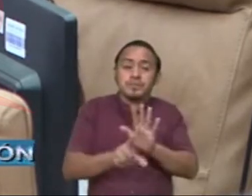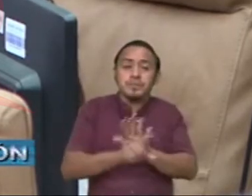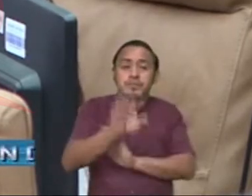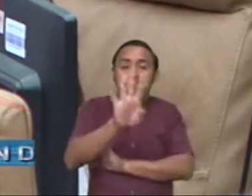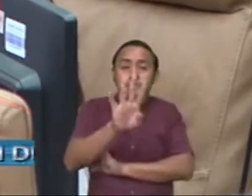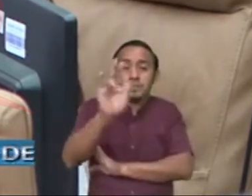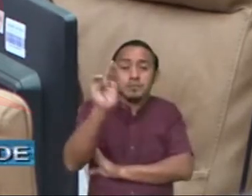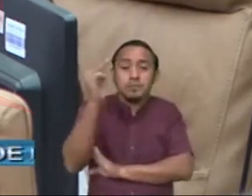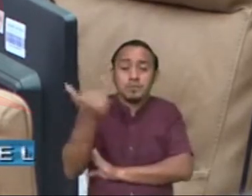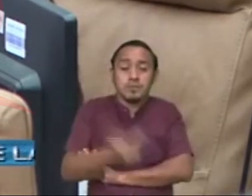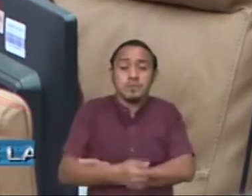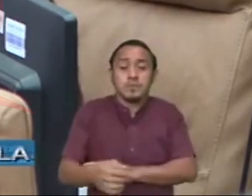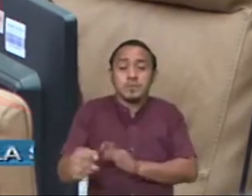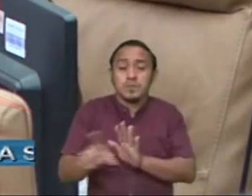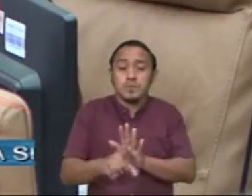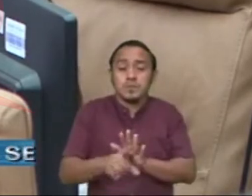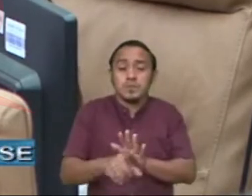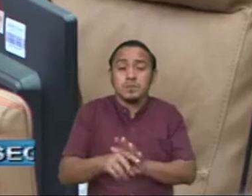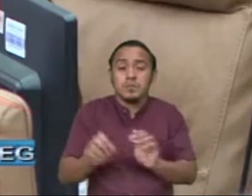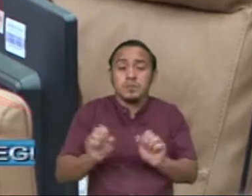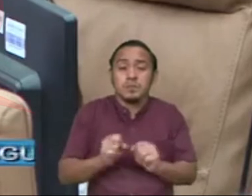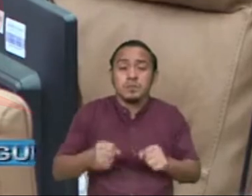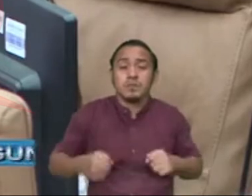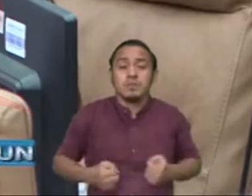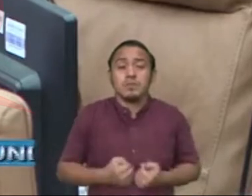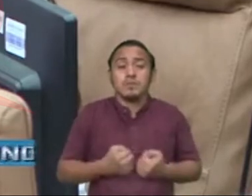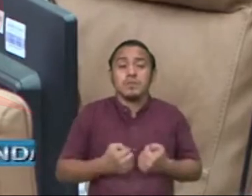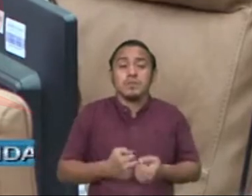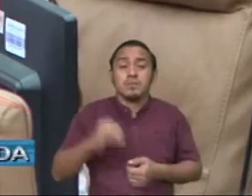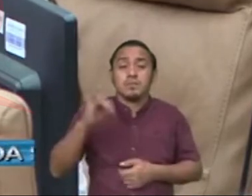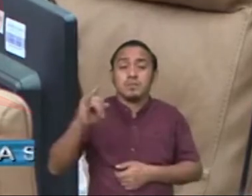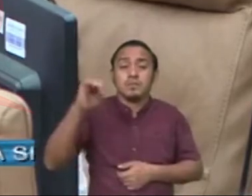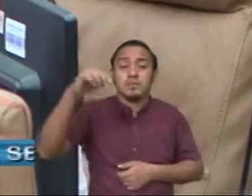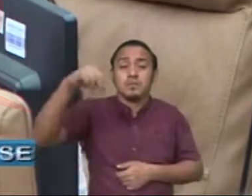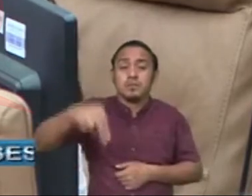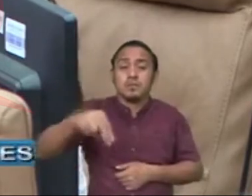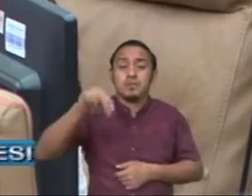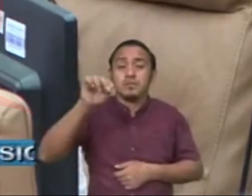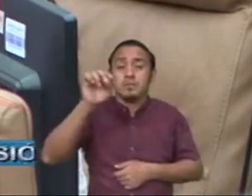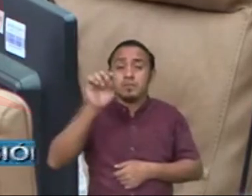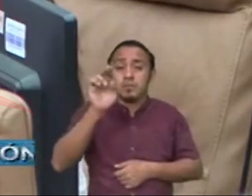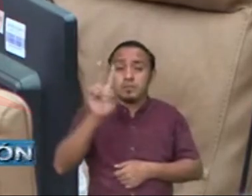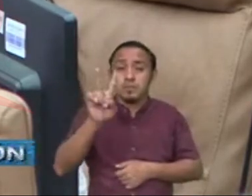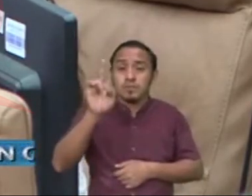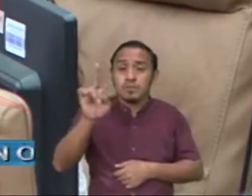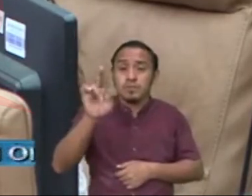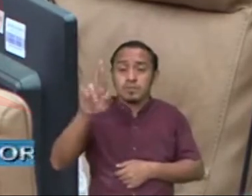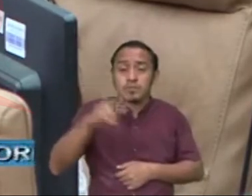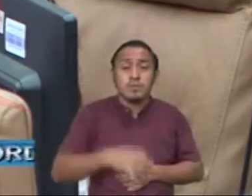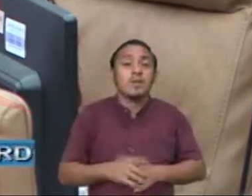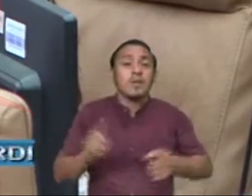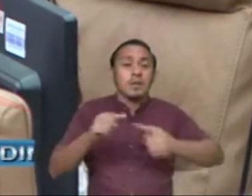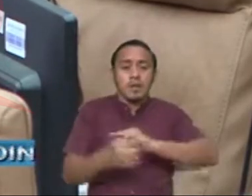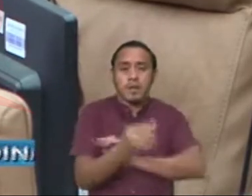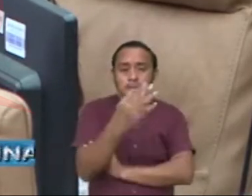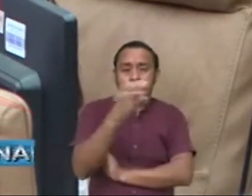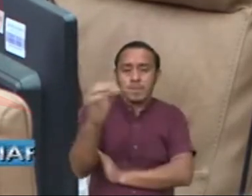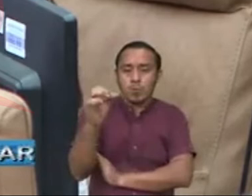número 428, Ley Orgánica del Instituto de la Vivienda Urbana y Rural, cambiará la figura de